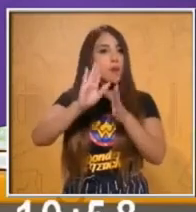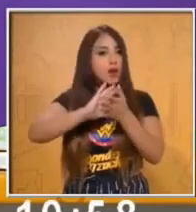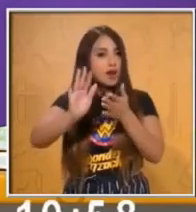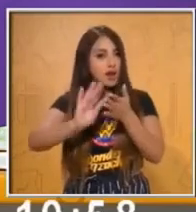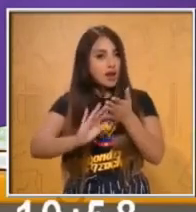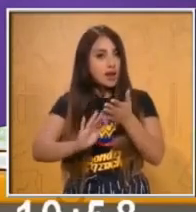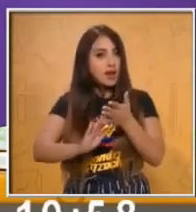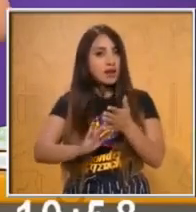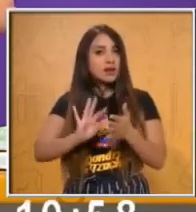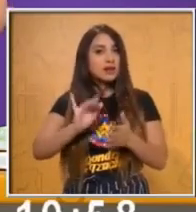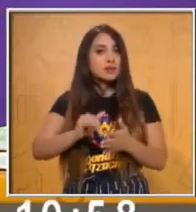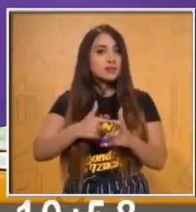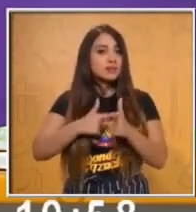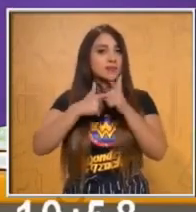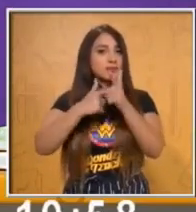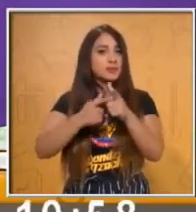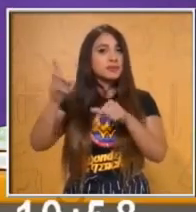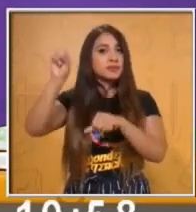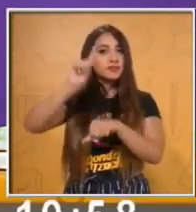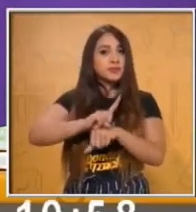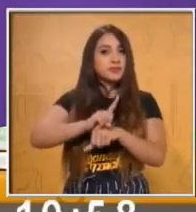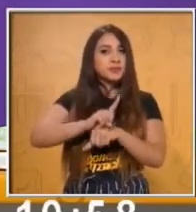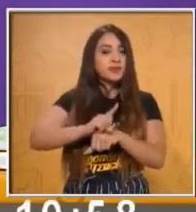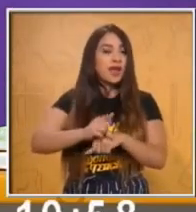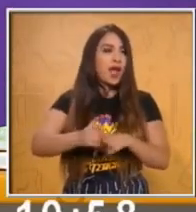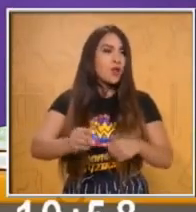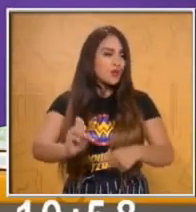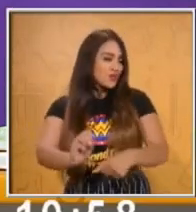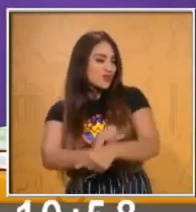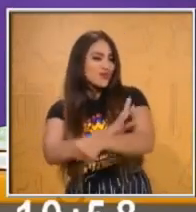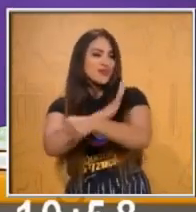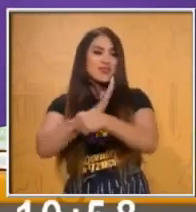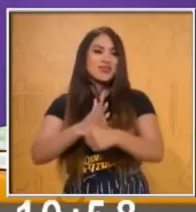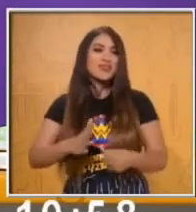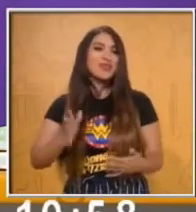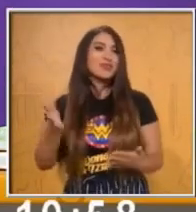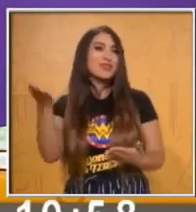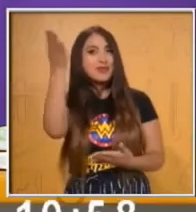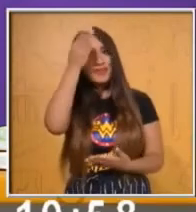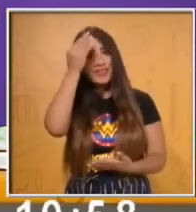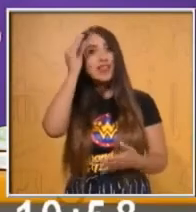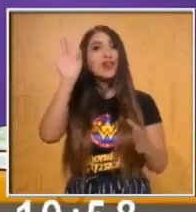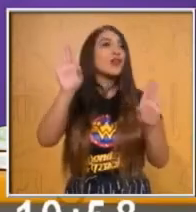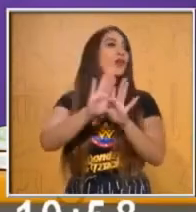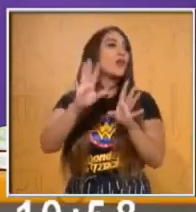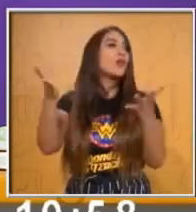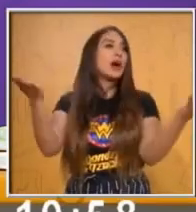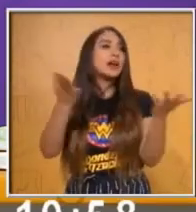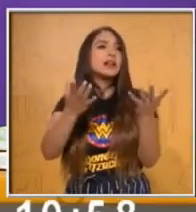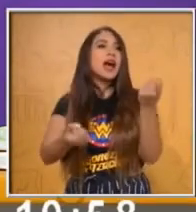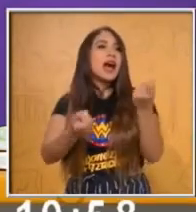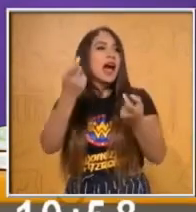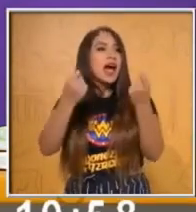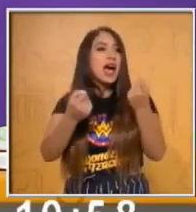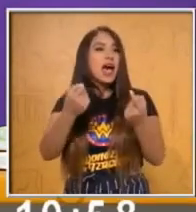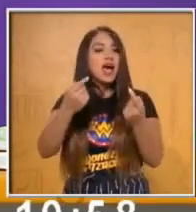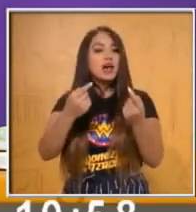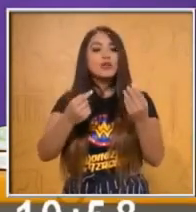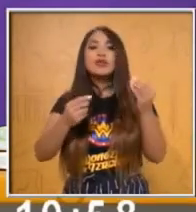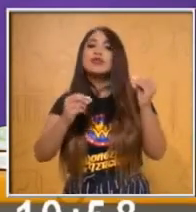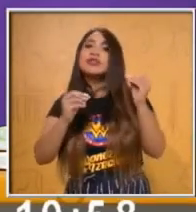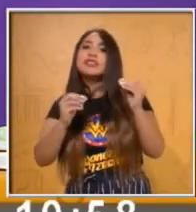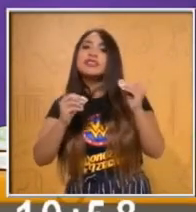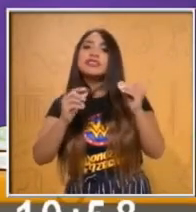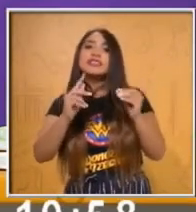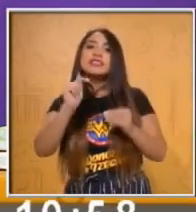durante los siguientes días va a estar muy emocionante porque además vamos a ir aprendiendo cómo hacer algunos títeres para poder llevar a cabo